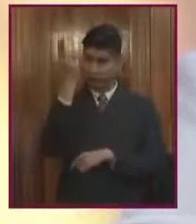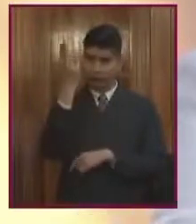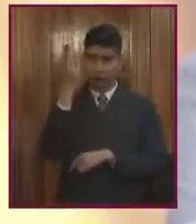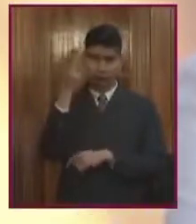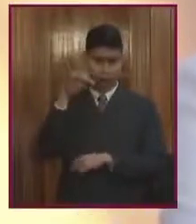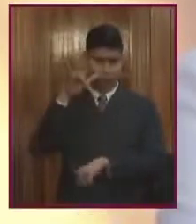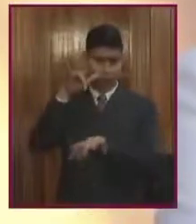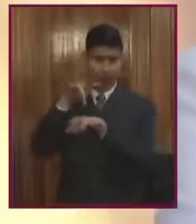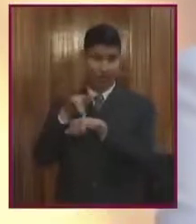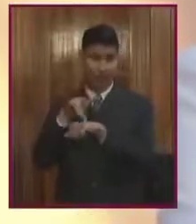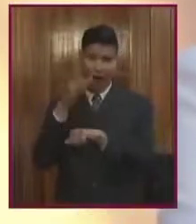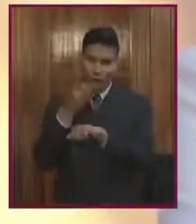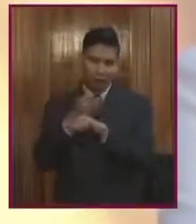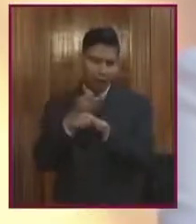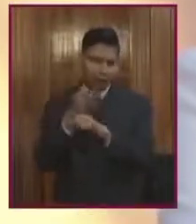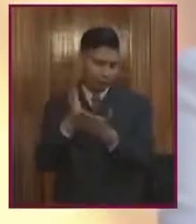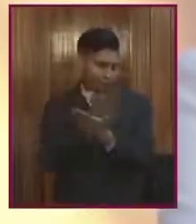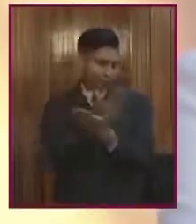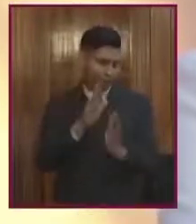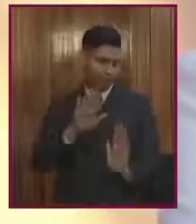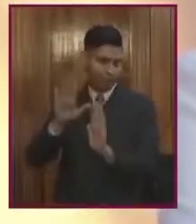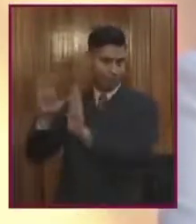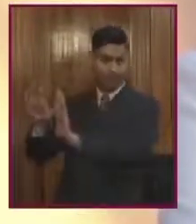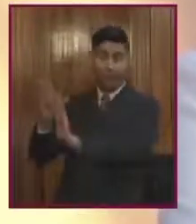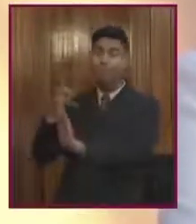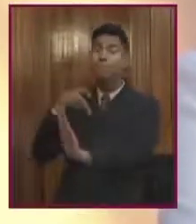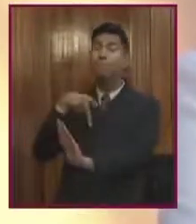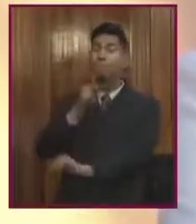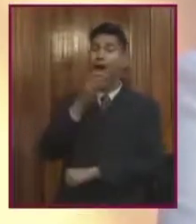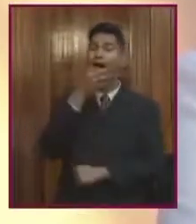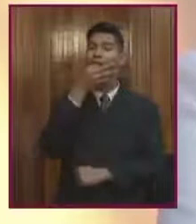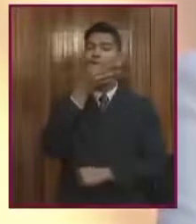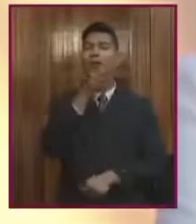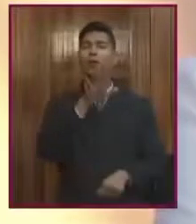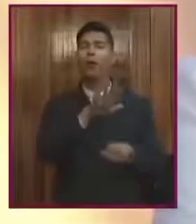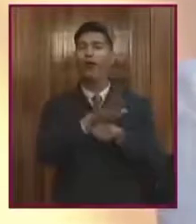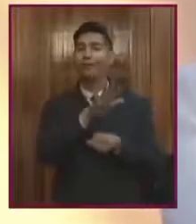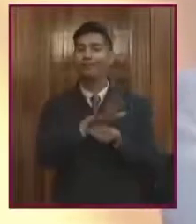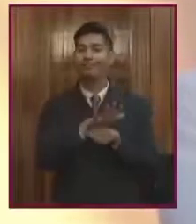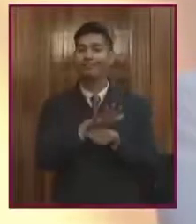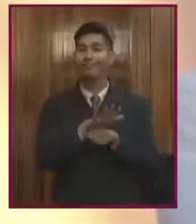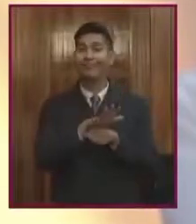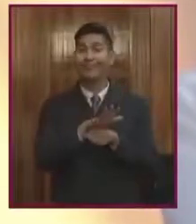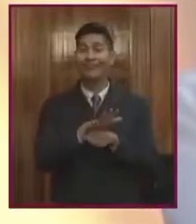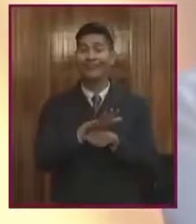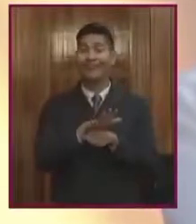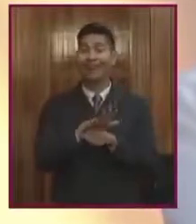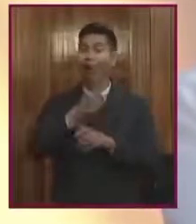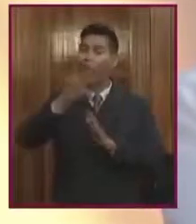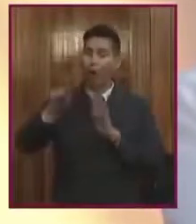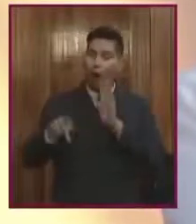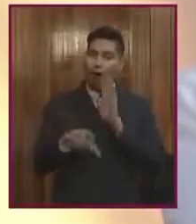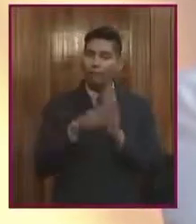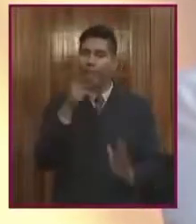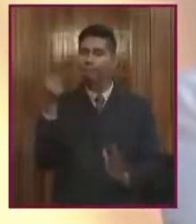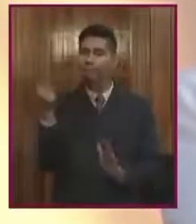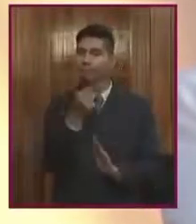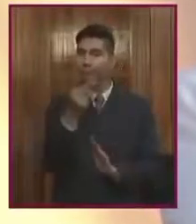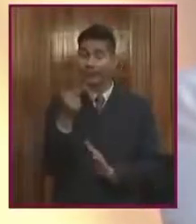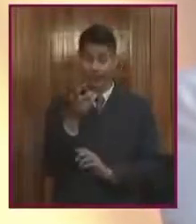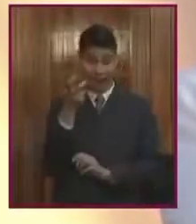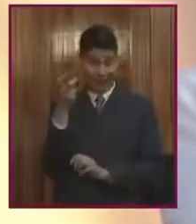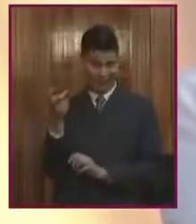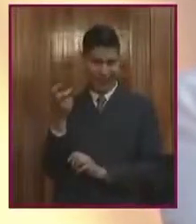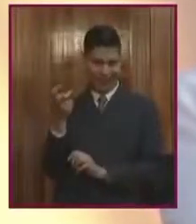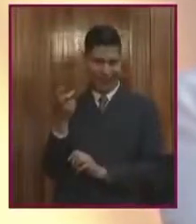en este momento, sí me gustaría decir que necesitamos volverlas a replantear, a cuidar y a